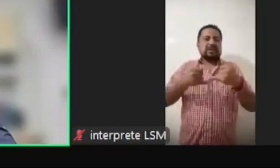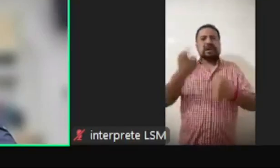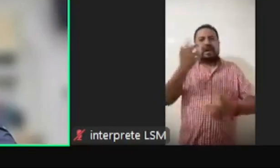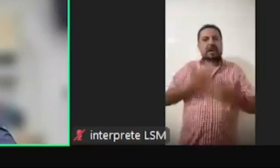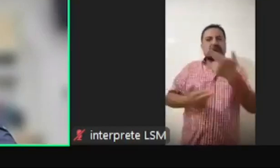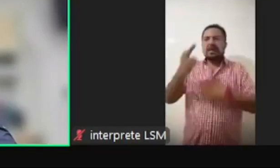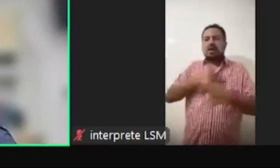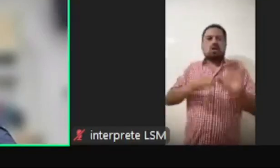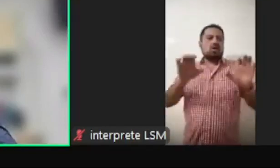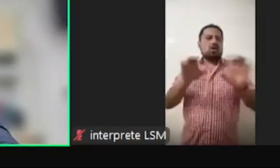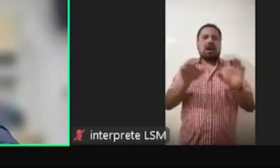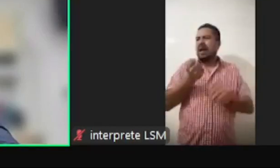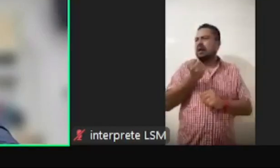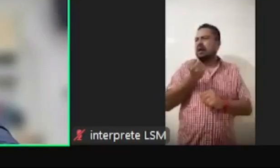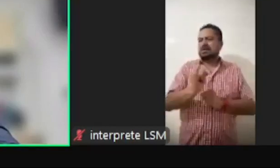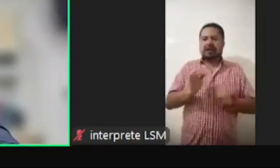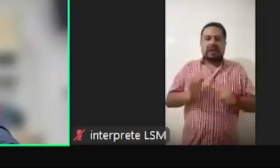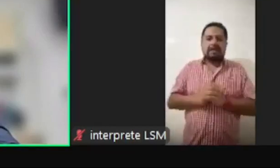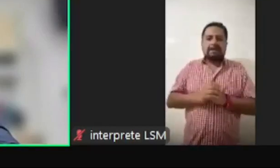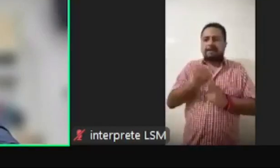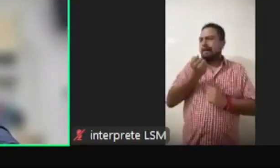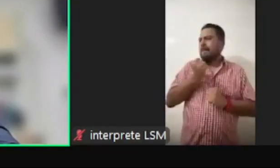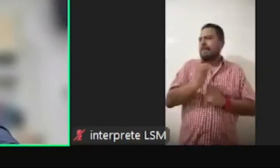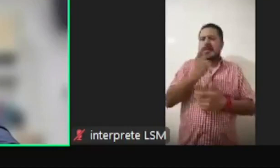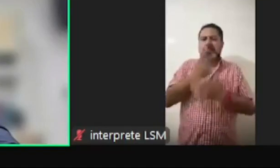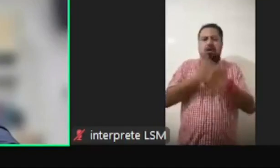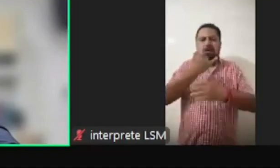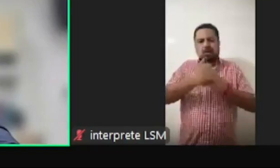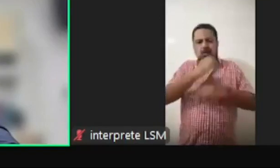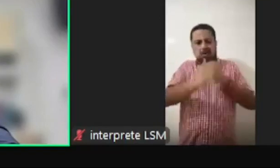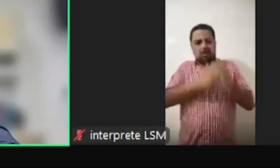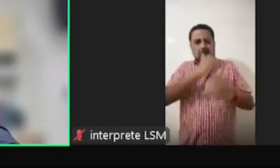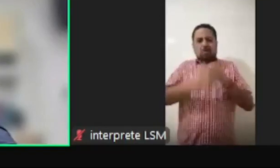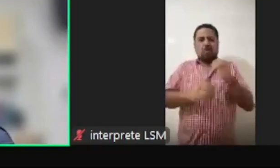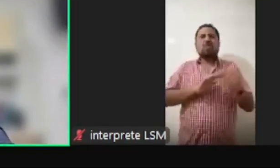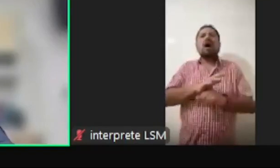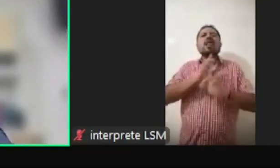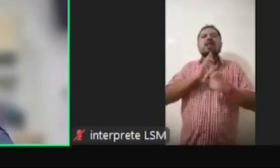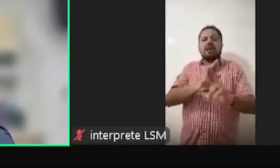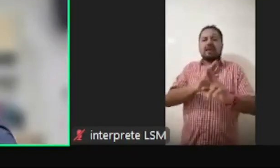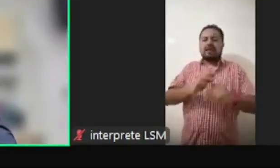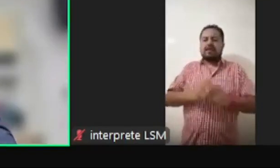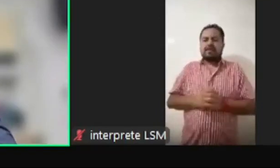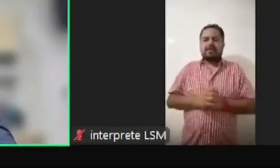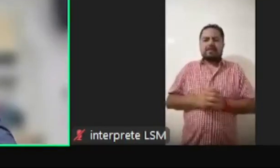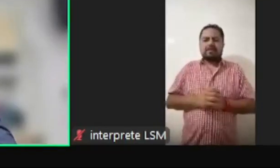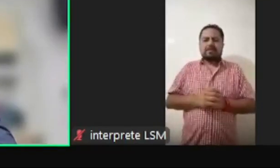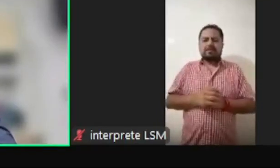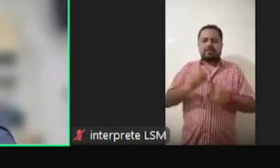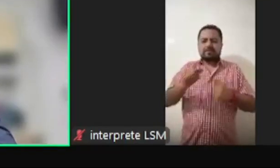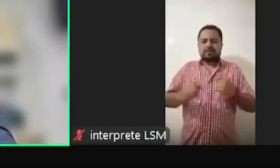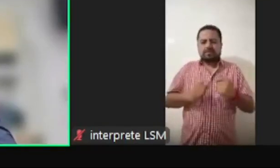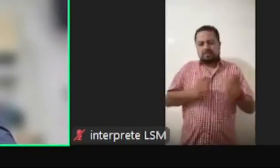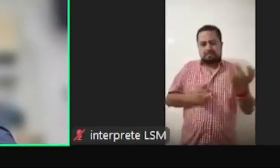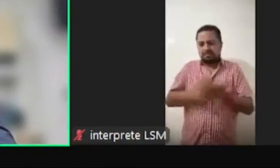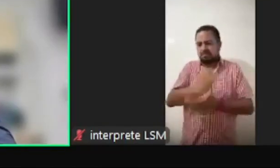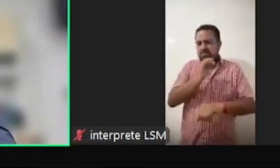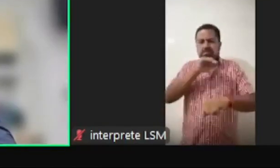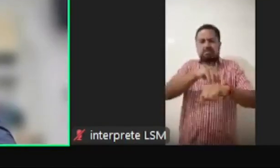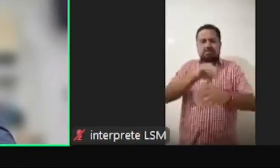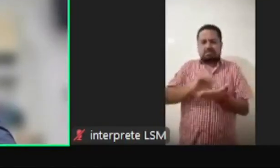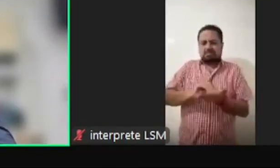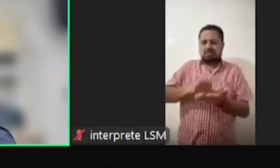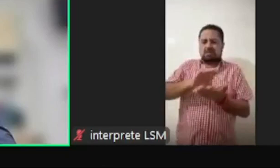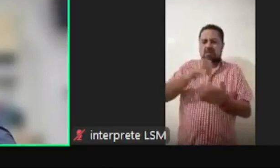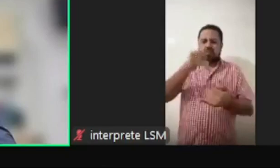así lo acrediten. Así el proyecto concluye con los siguientes puntos resolutivos. Se decreta la acumulación de los juicios y gloses de